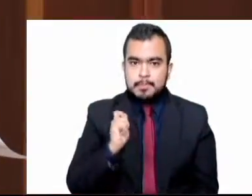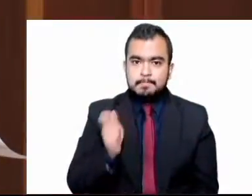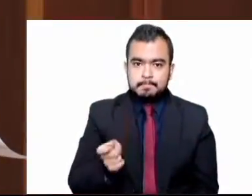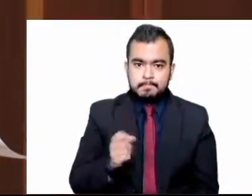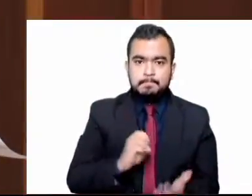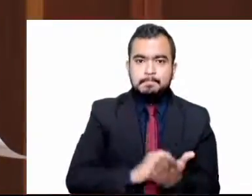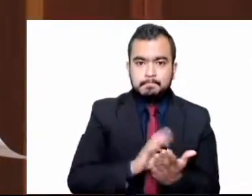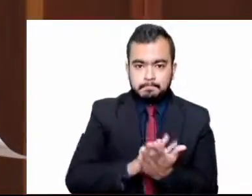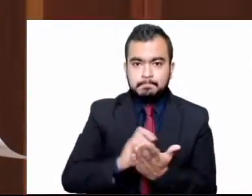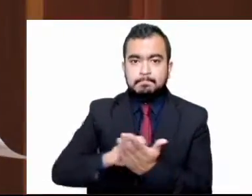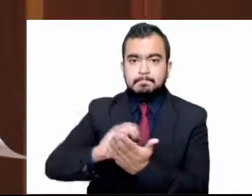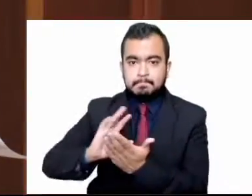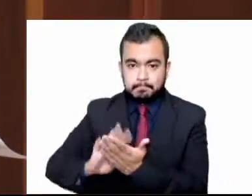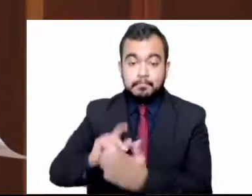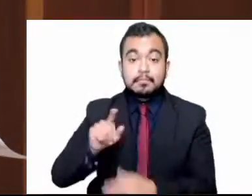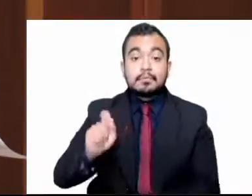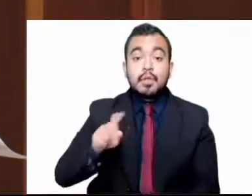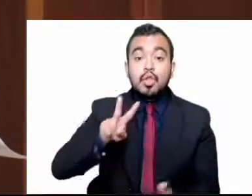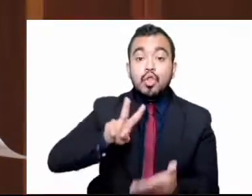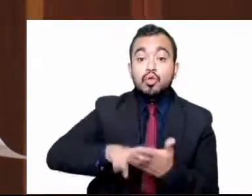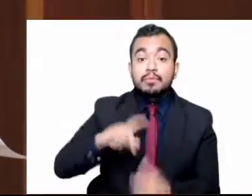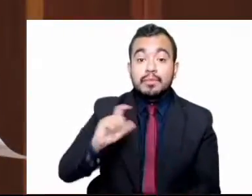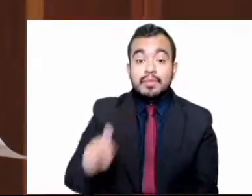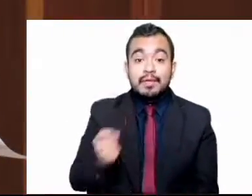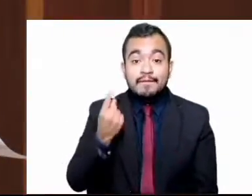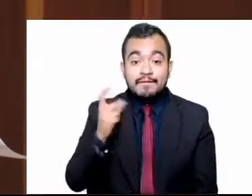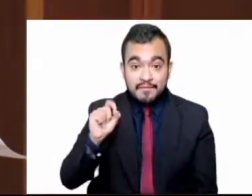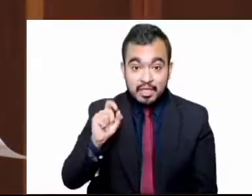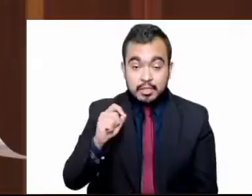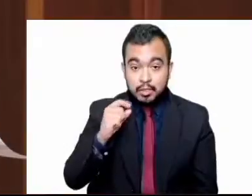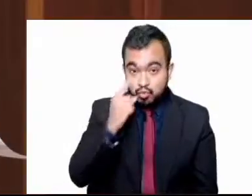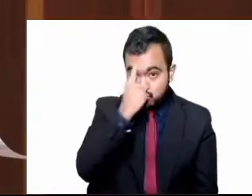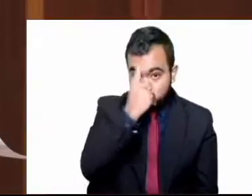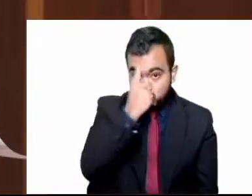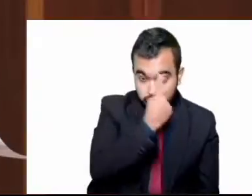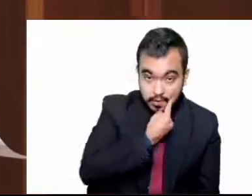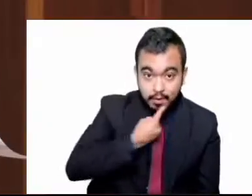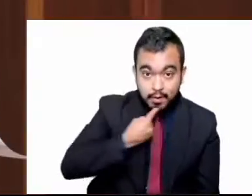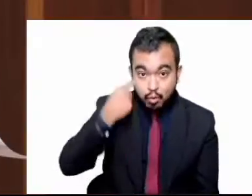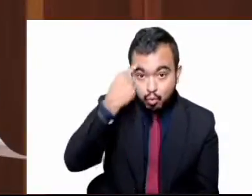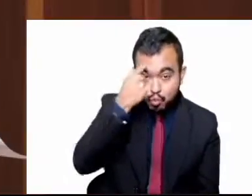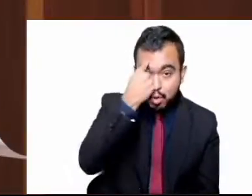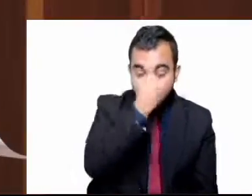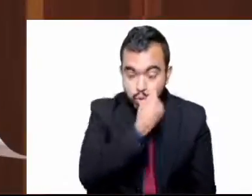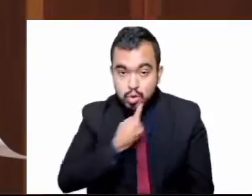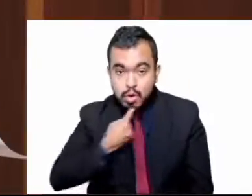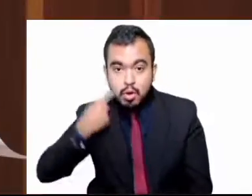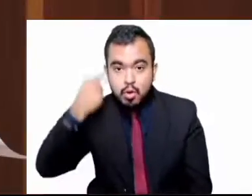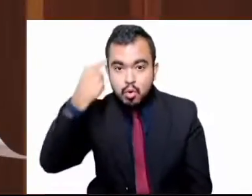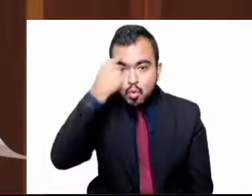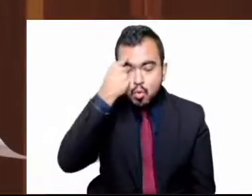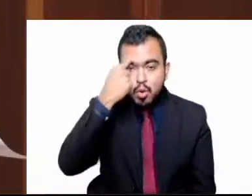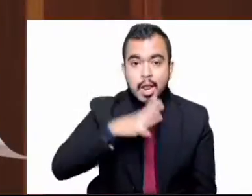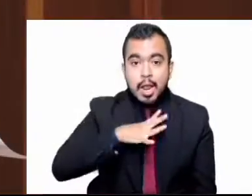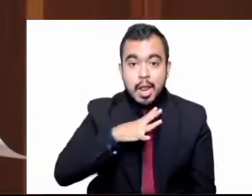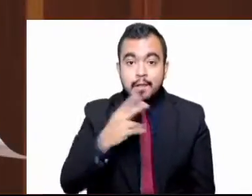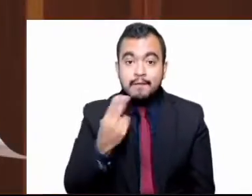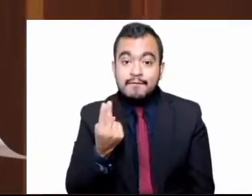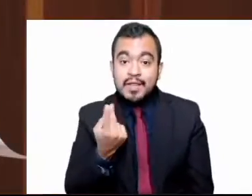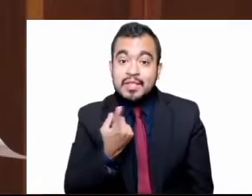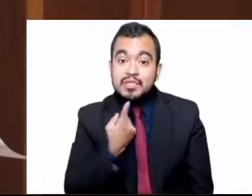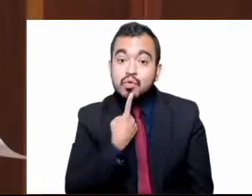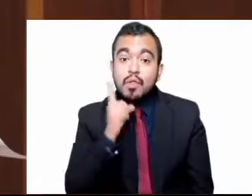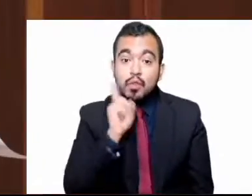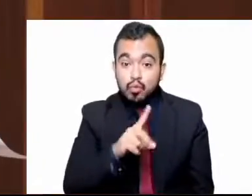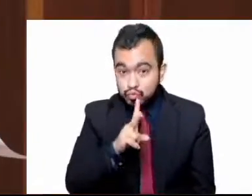el año 2020, por cada hora, se presentaron e instrumentaron 25 denuncias por violencia familiar